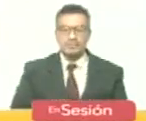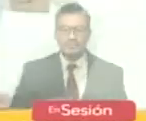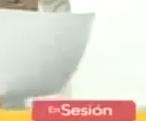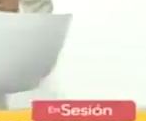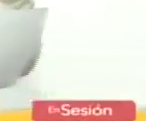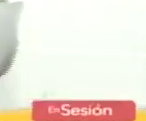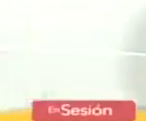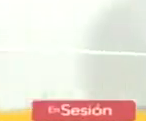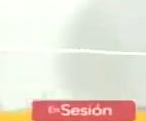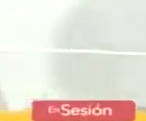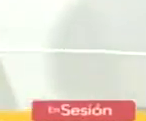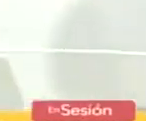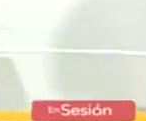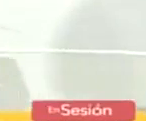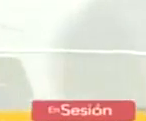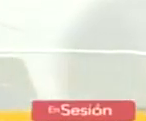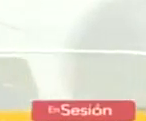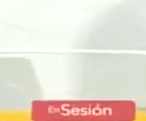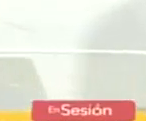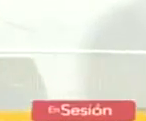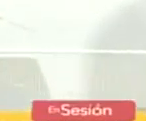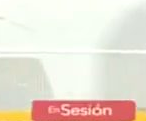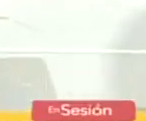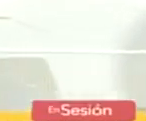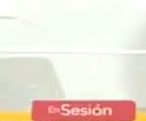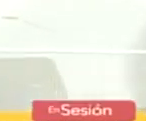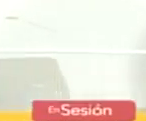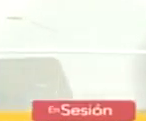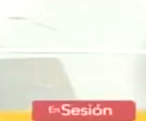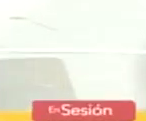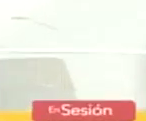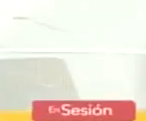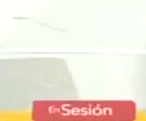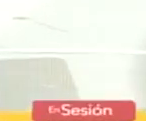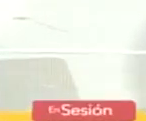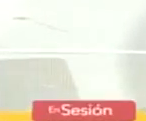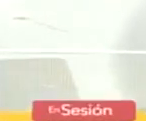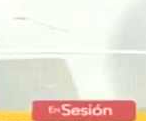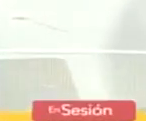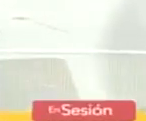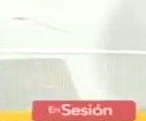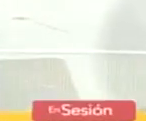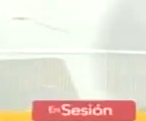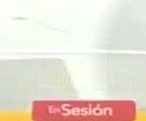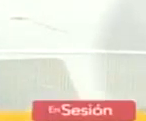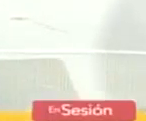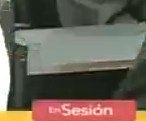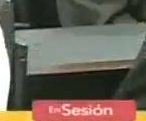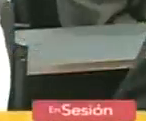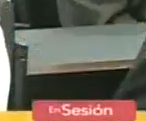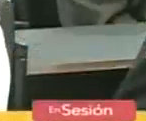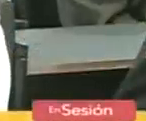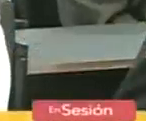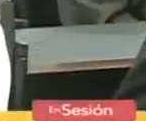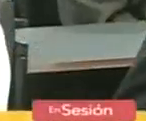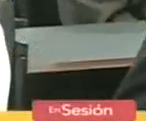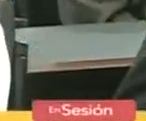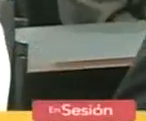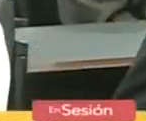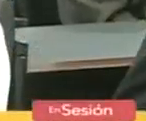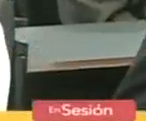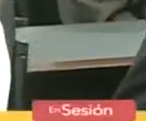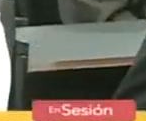encargado de detonar el dron estaba justamente a unos 20 metros de la tarima, con una camisa roja, porque se